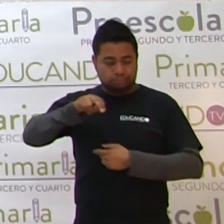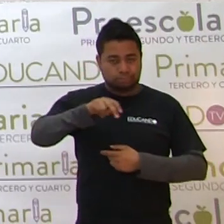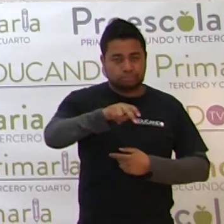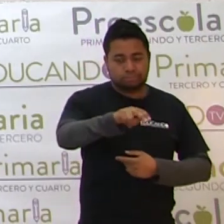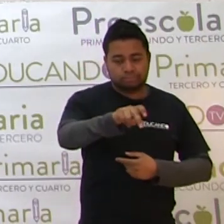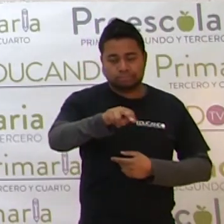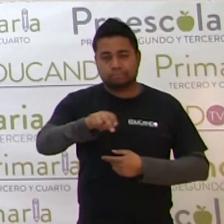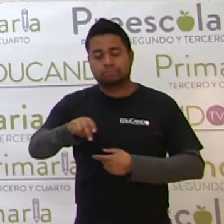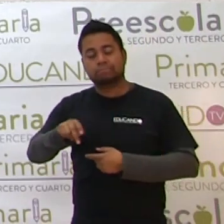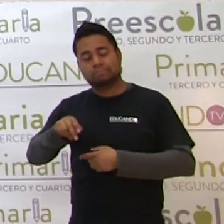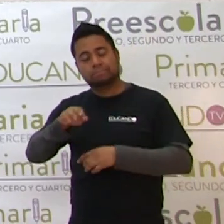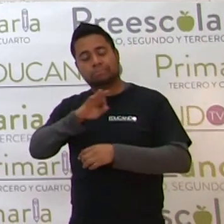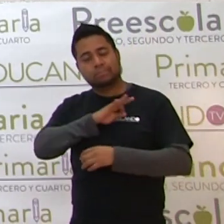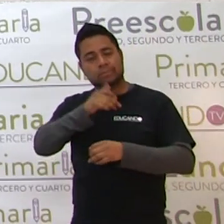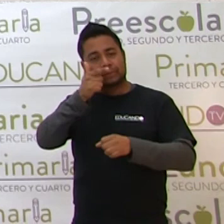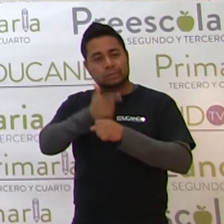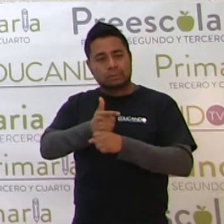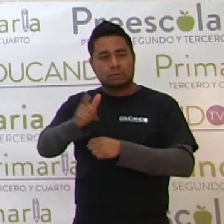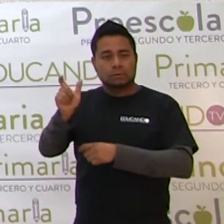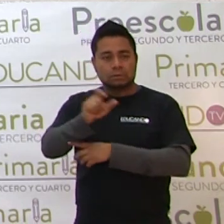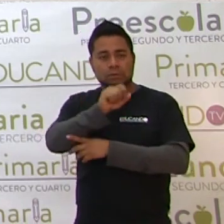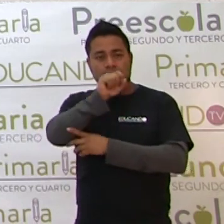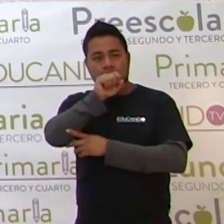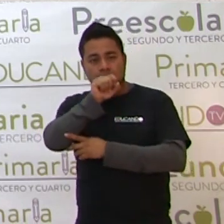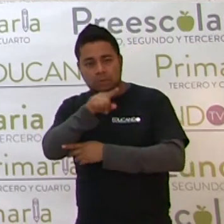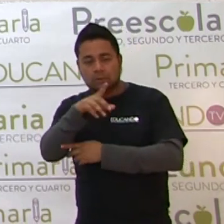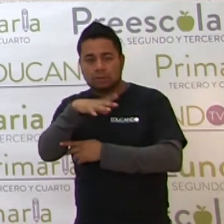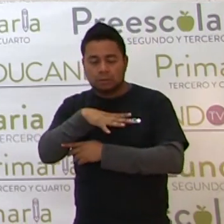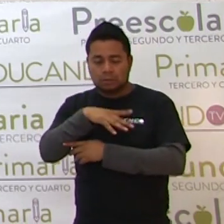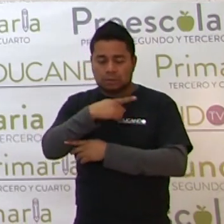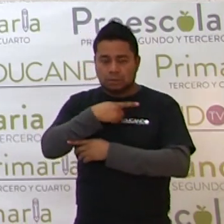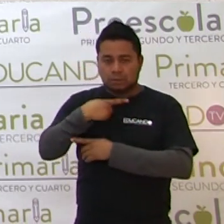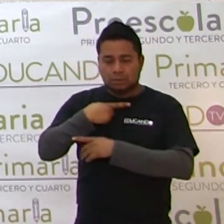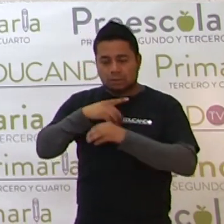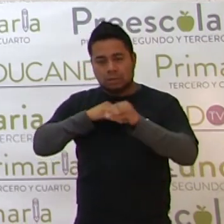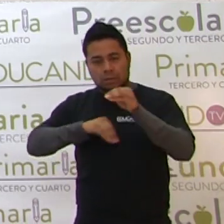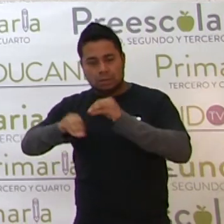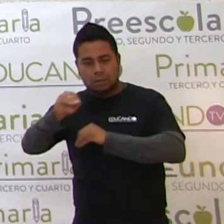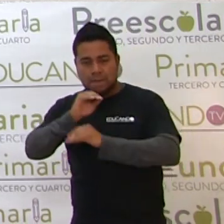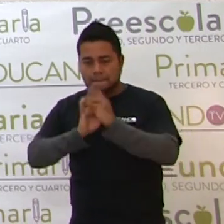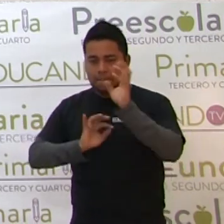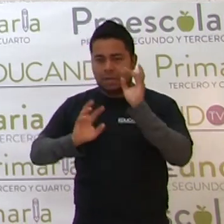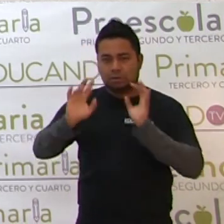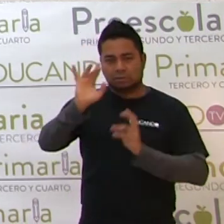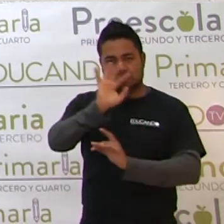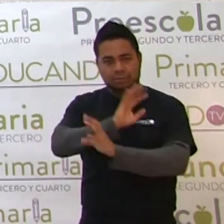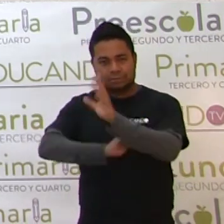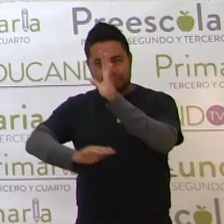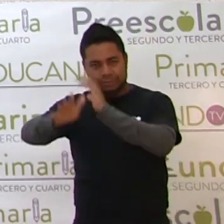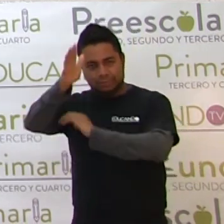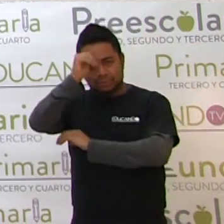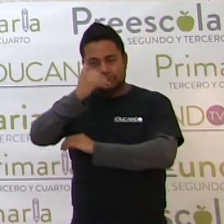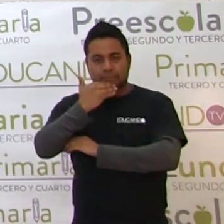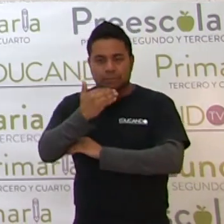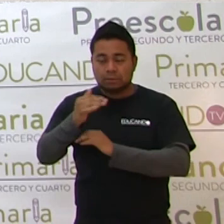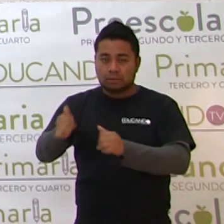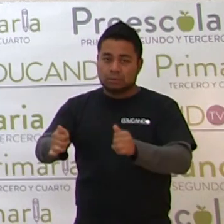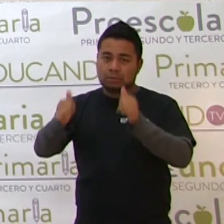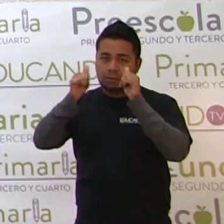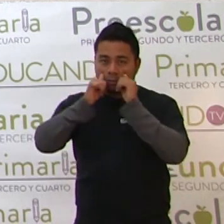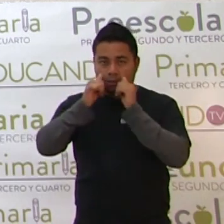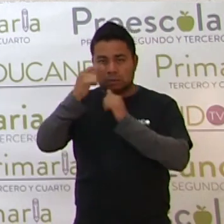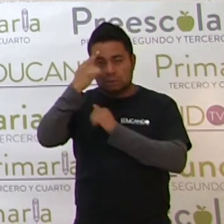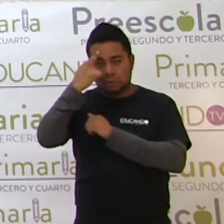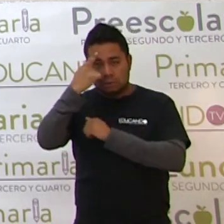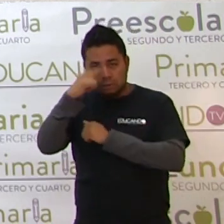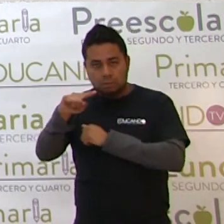específicos y identificar los momentos en que han de realizar los movimientos de las manos, ¿de acuerdo? Presten atención a las